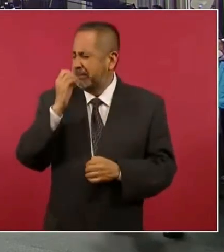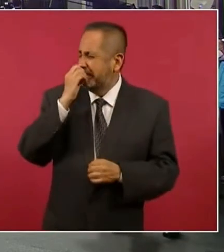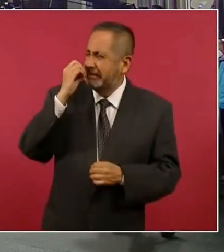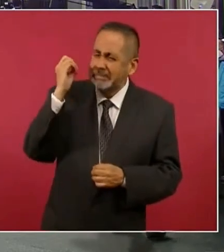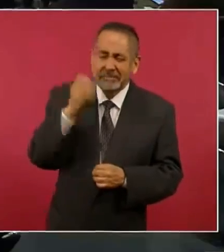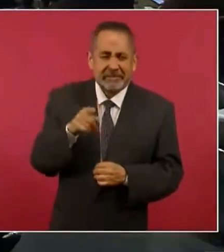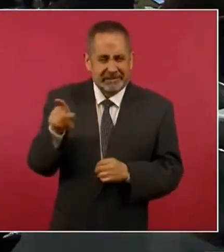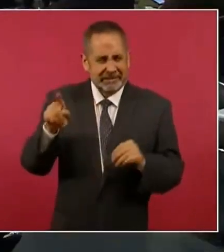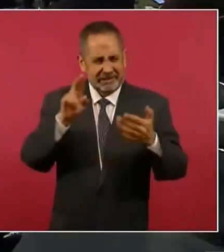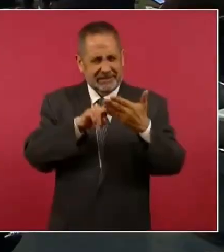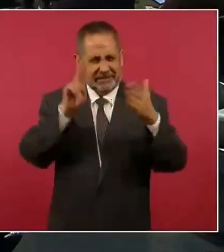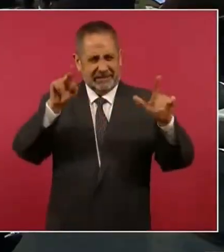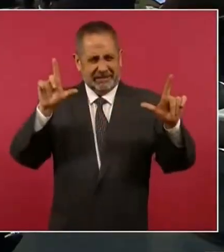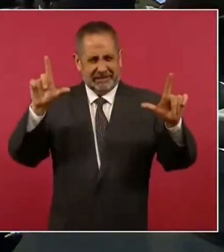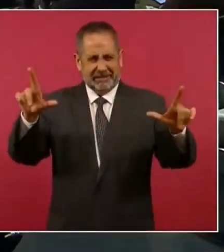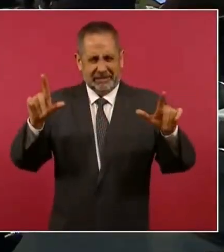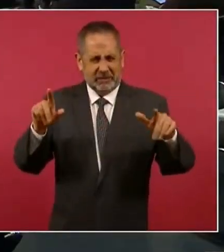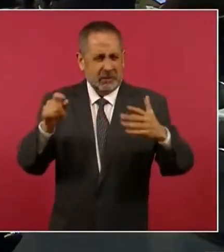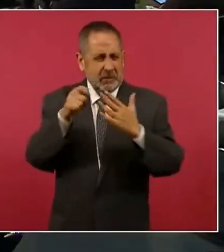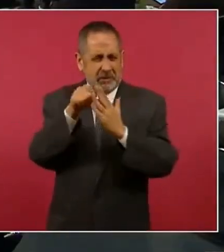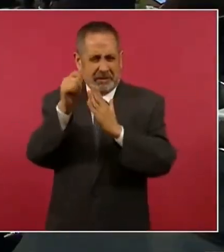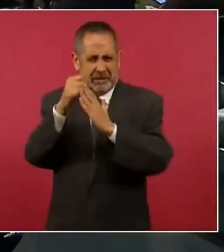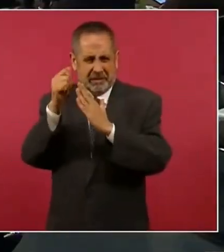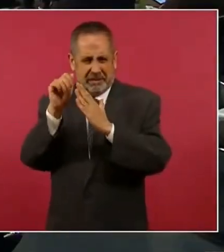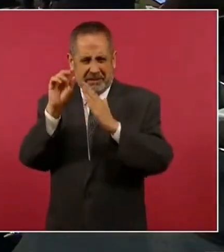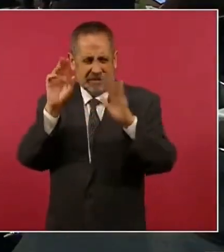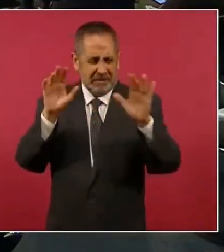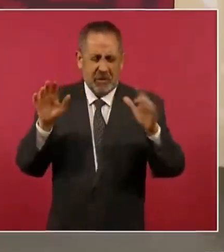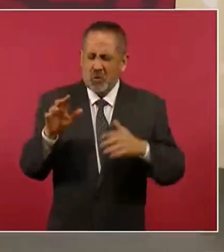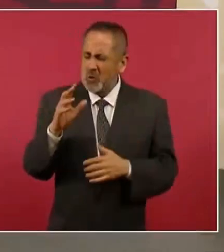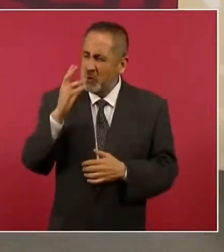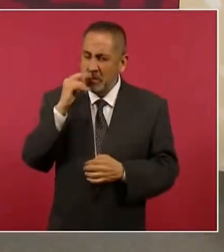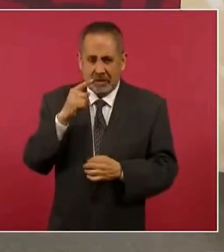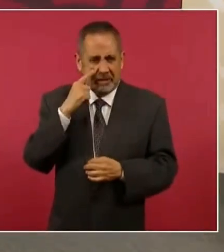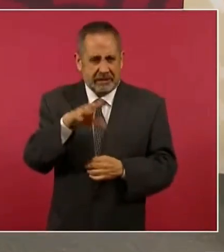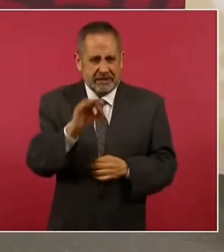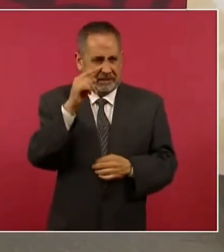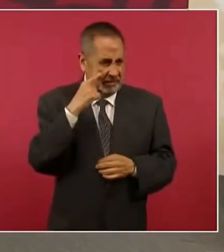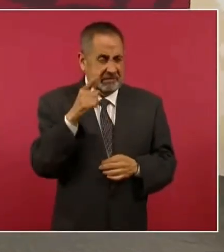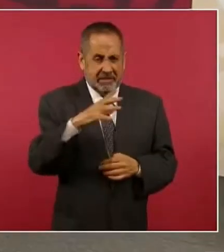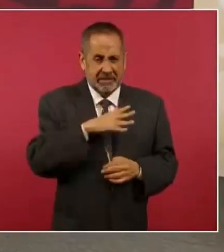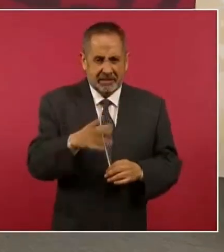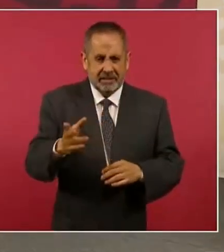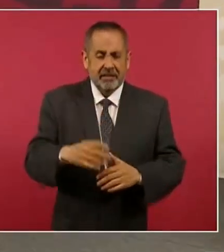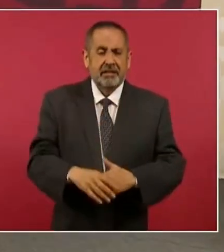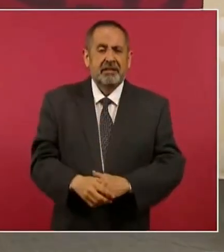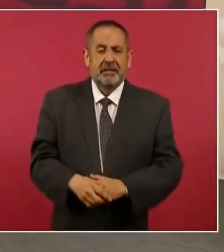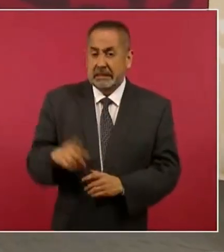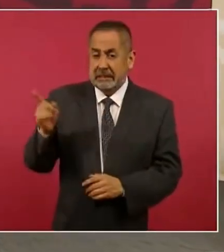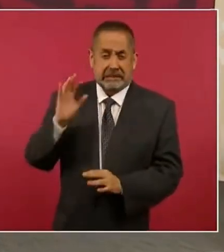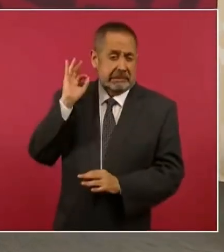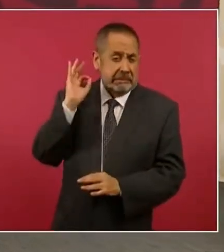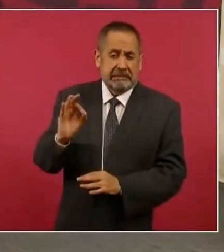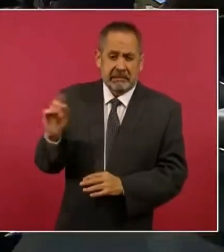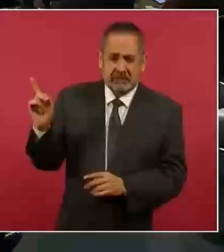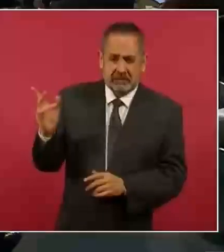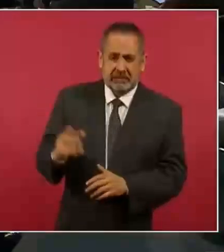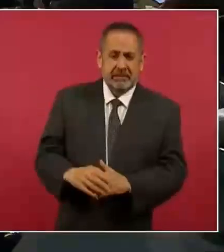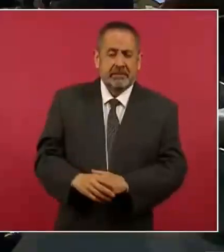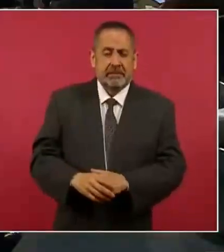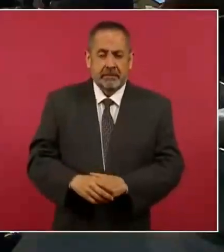mejores grabados. Lo pueden encontrar, ¿eh? A ver, ponlo.